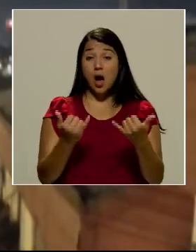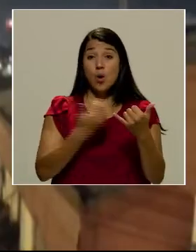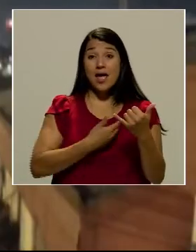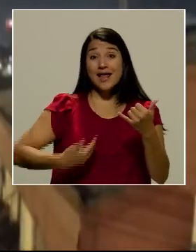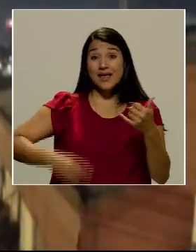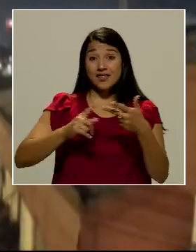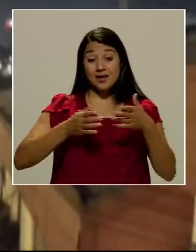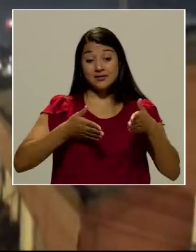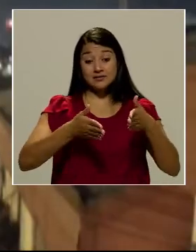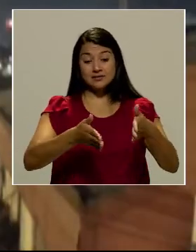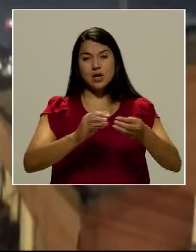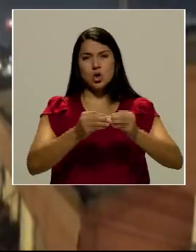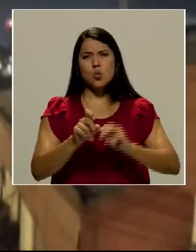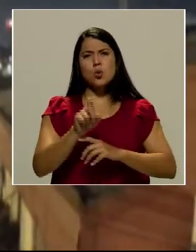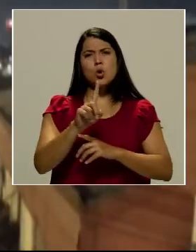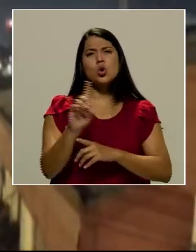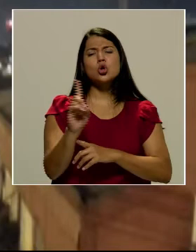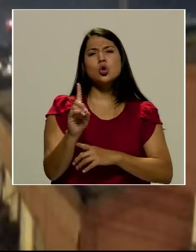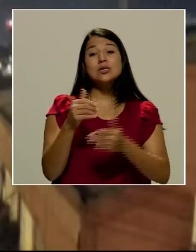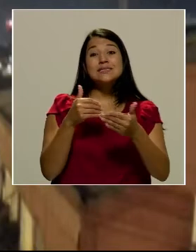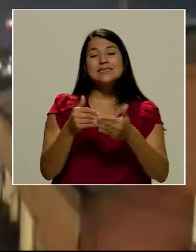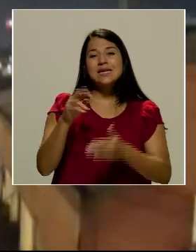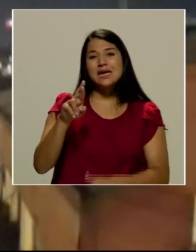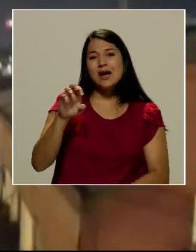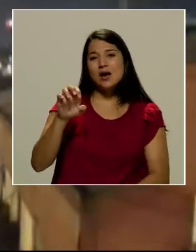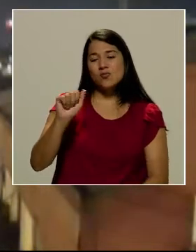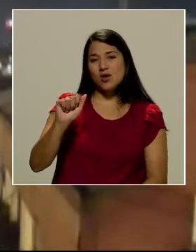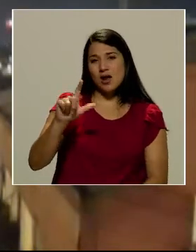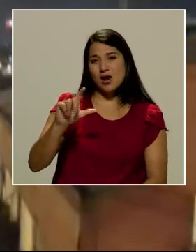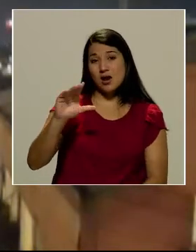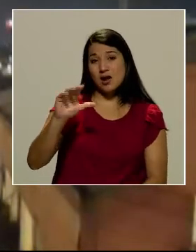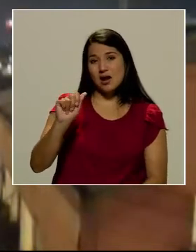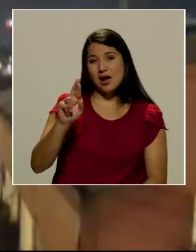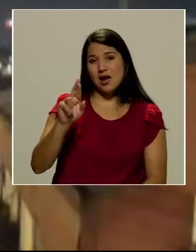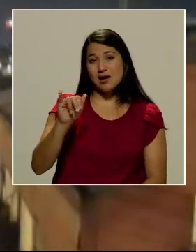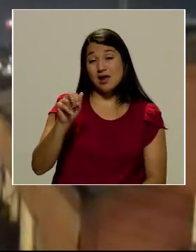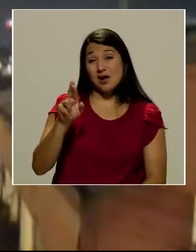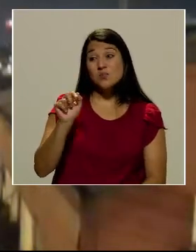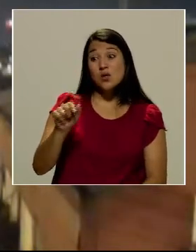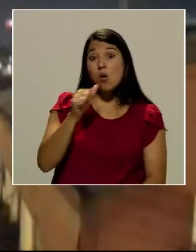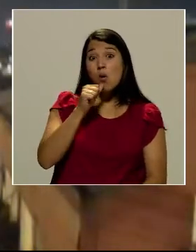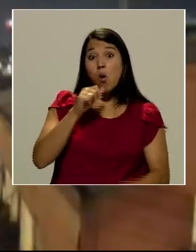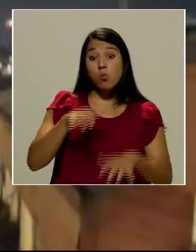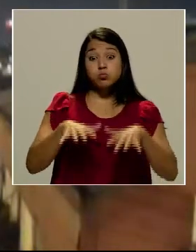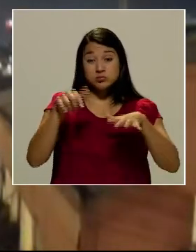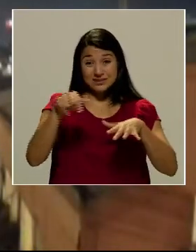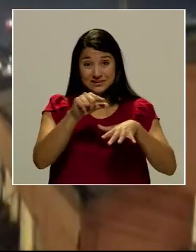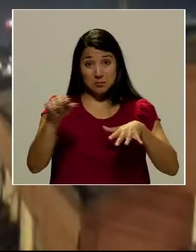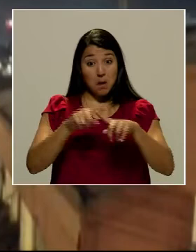Heredia, en la ruta 1, en el sector de Real Cariari, en la zona donde se inundó esta semana. El tránsito se